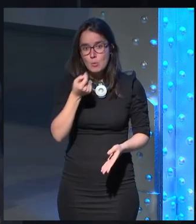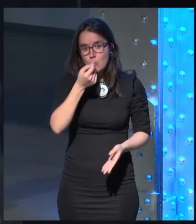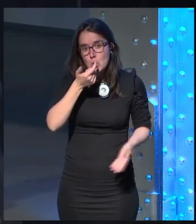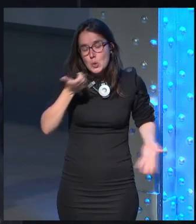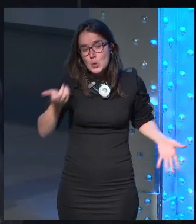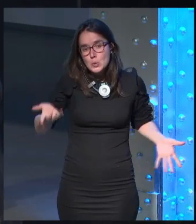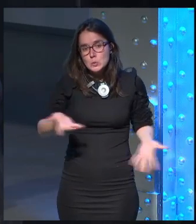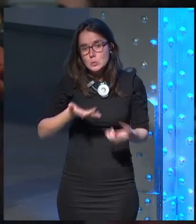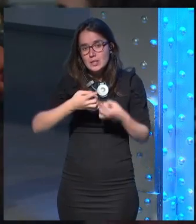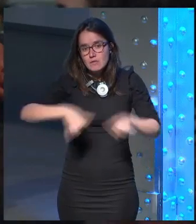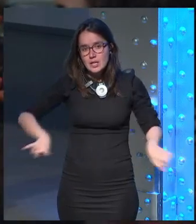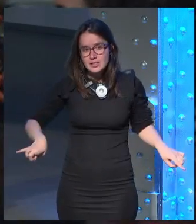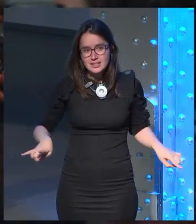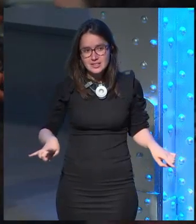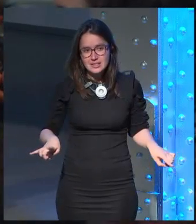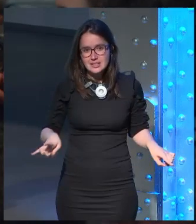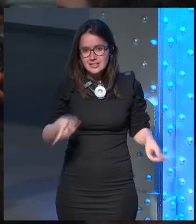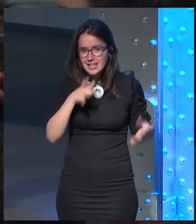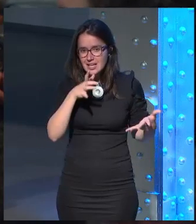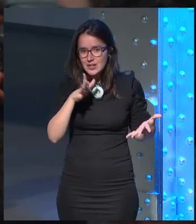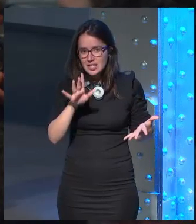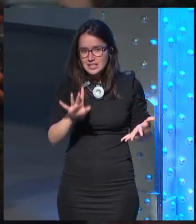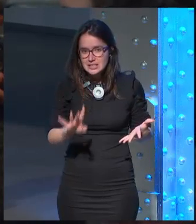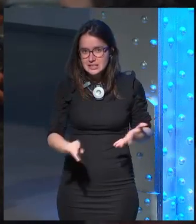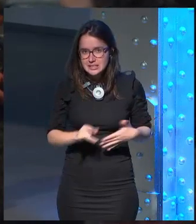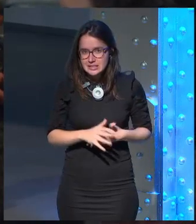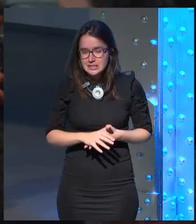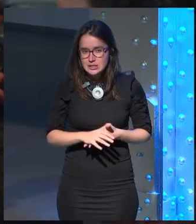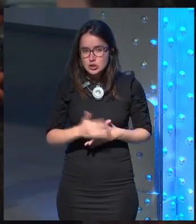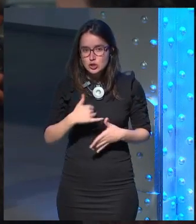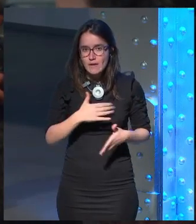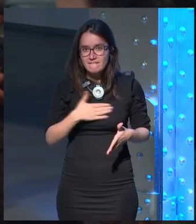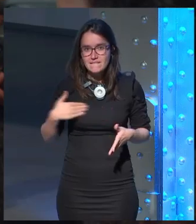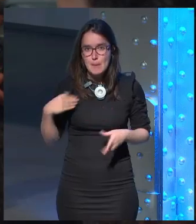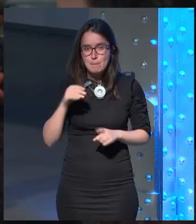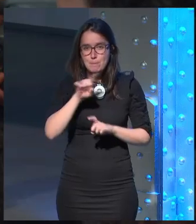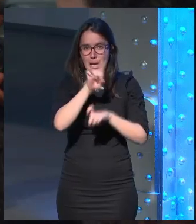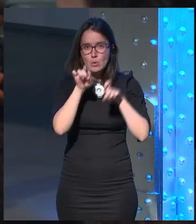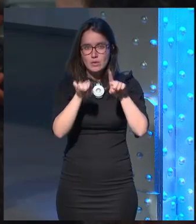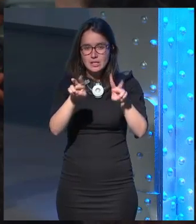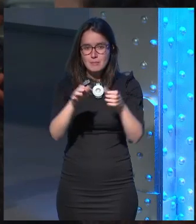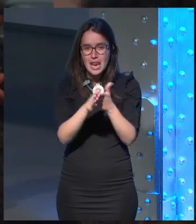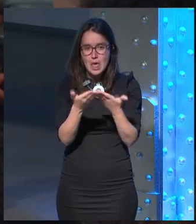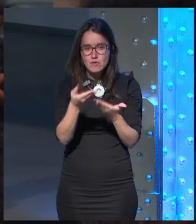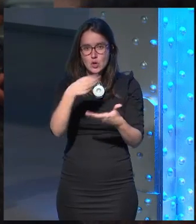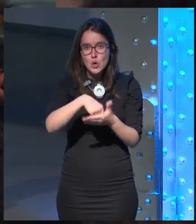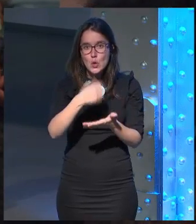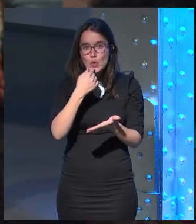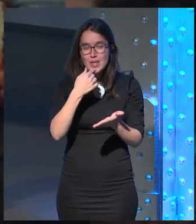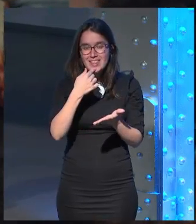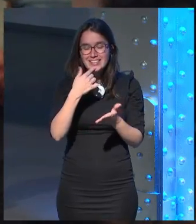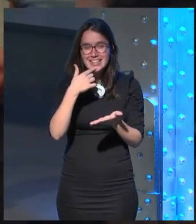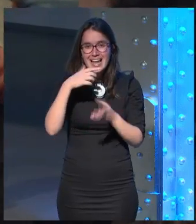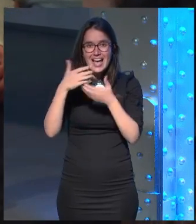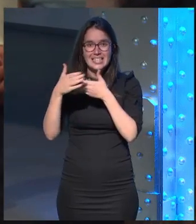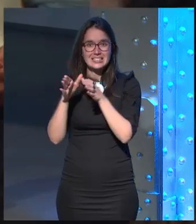bueno, es más que ahora que yo quería preguntar sobre, en el libro decías que desde la estación